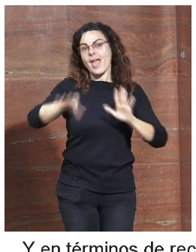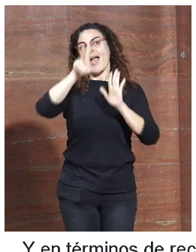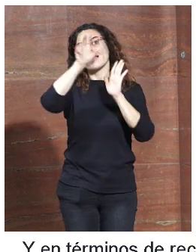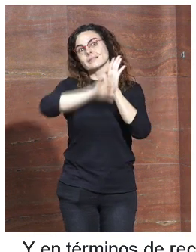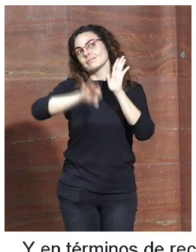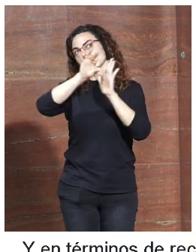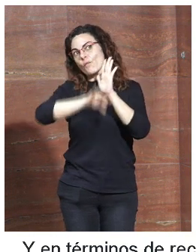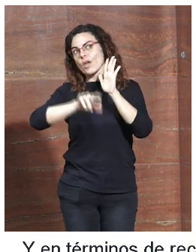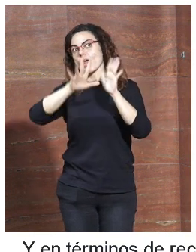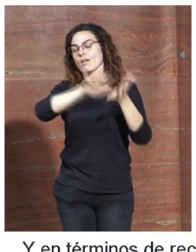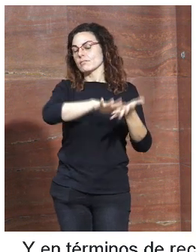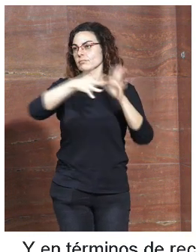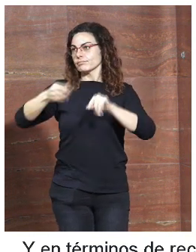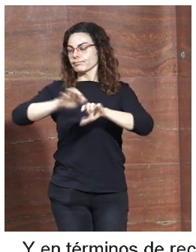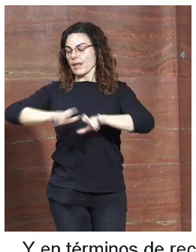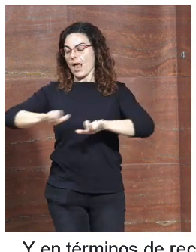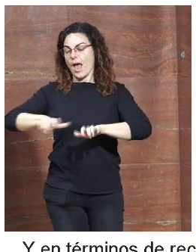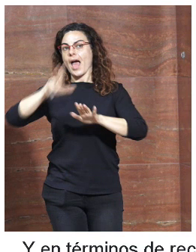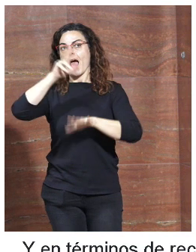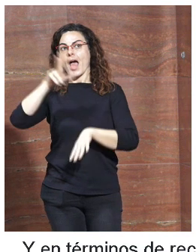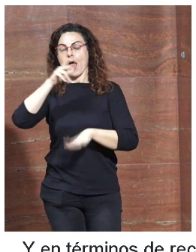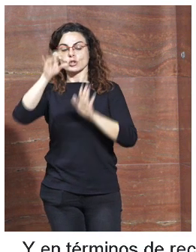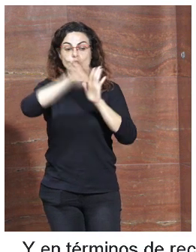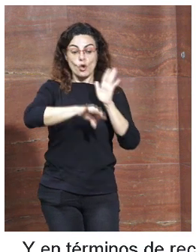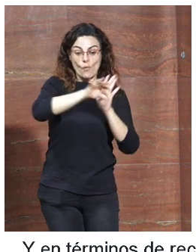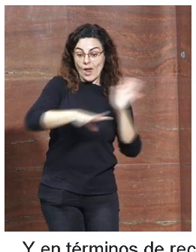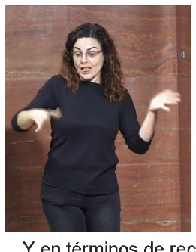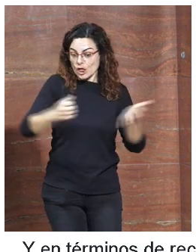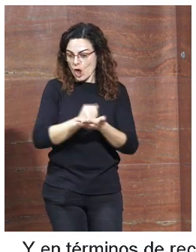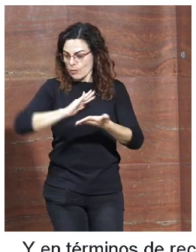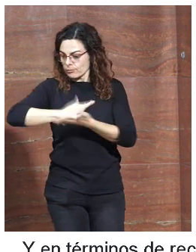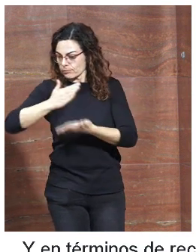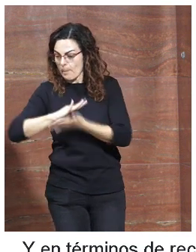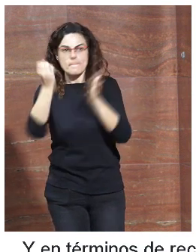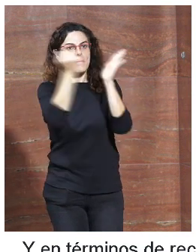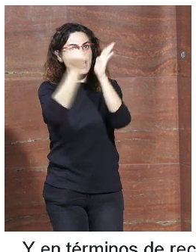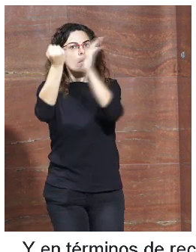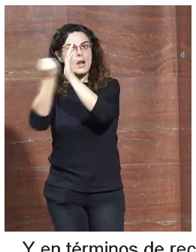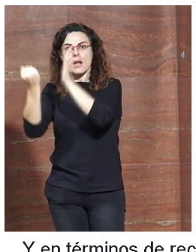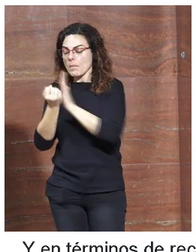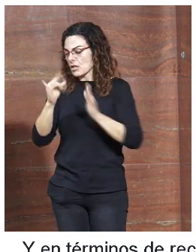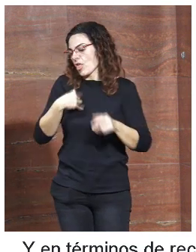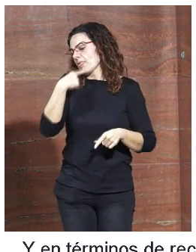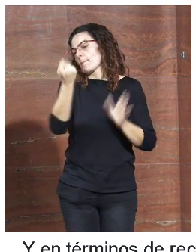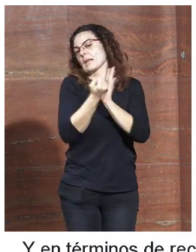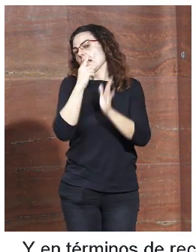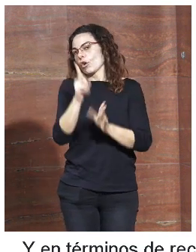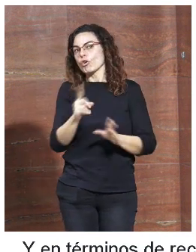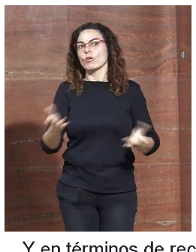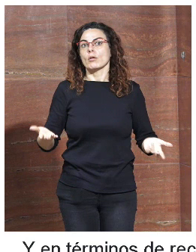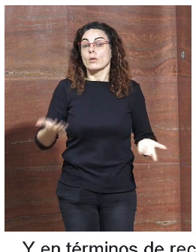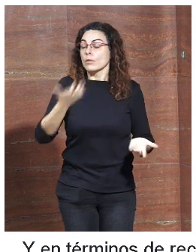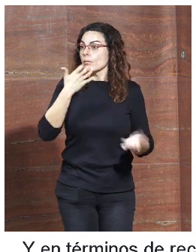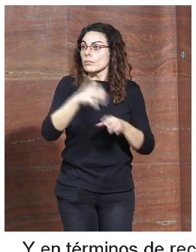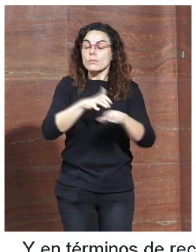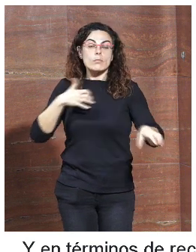decir, tablets, ordenadores, y estén también los software, es decir, bueno, en todas sus marcas diferentes, que no voy a citar ninguna, que son sobre